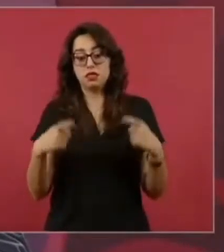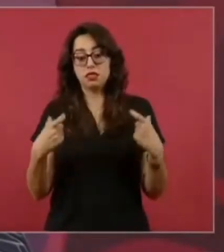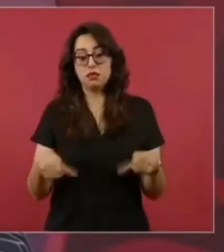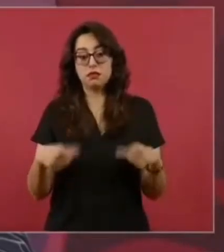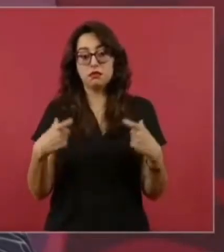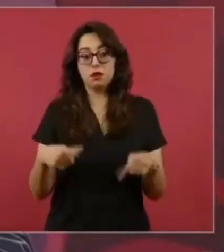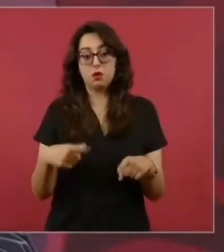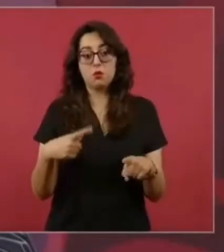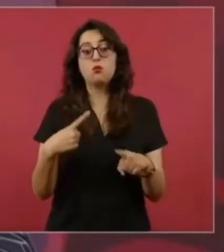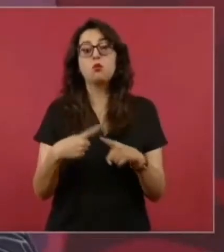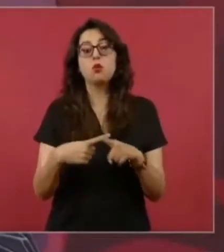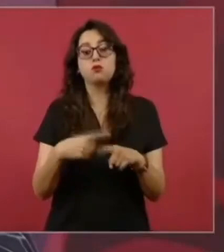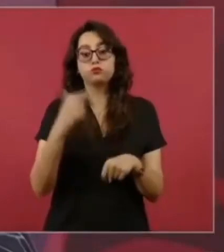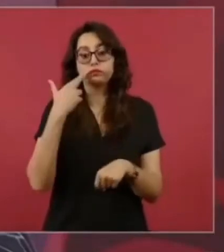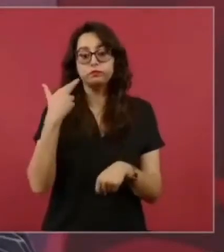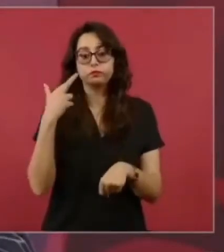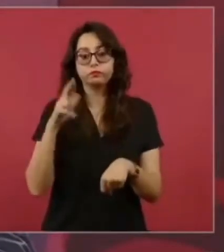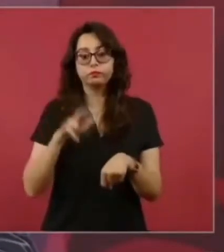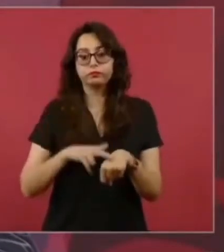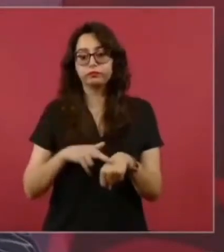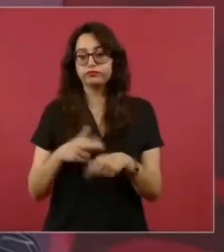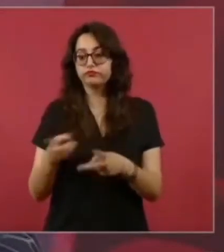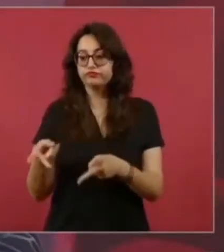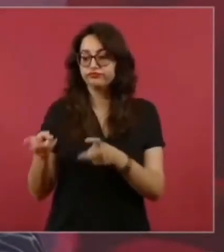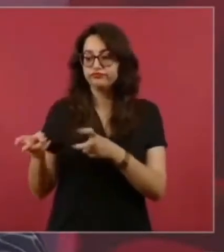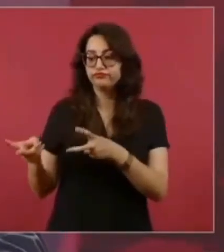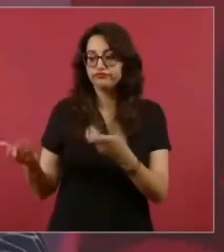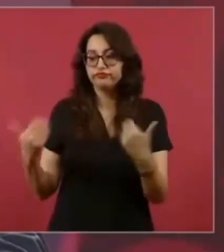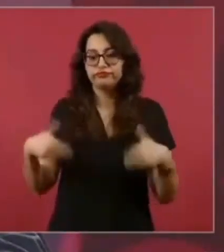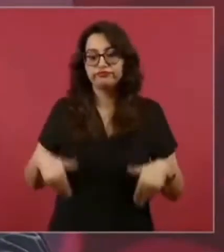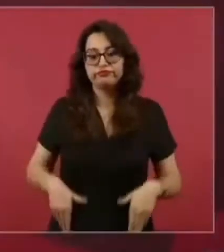corrupción. Y tengo como filosofía